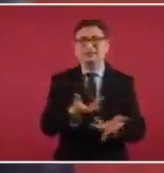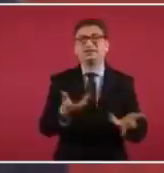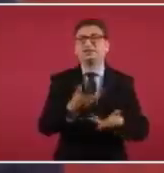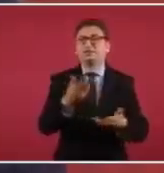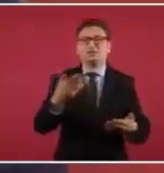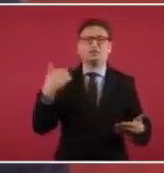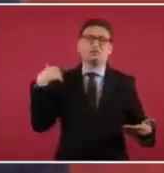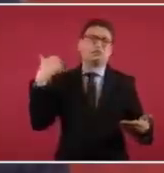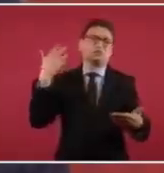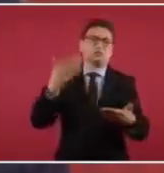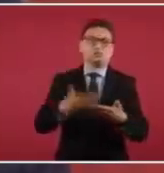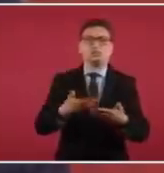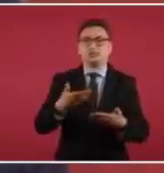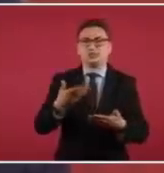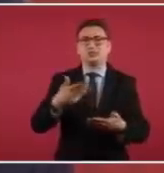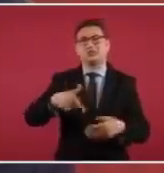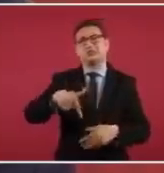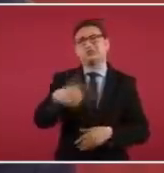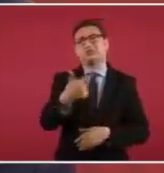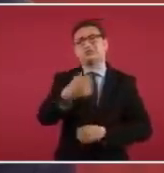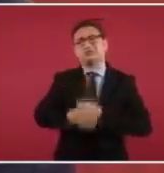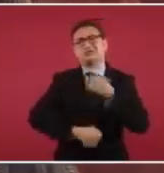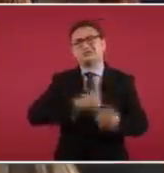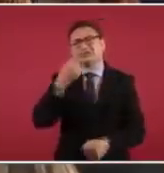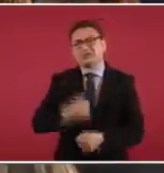durante 12 años